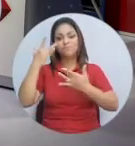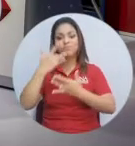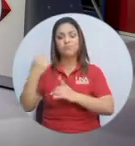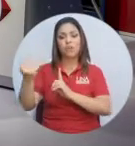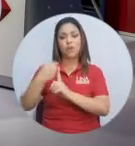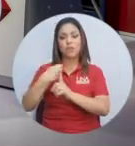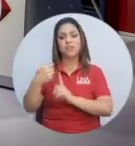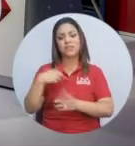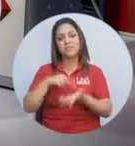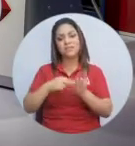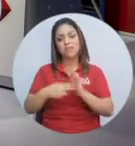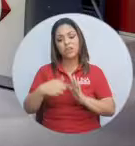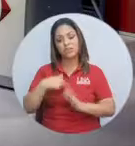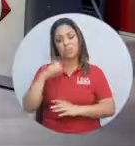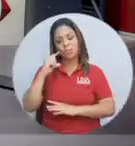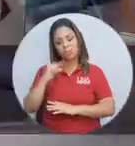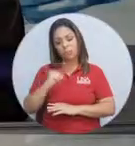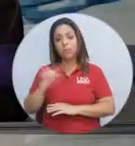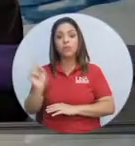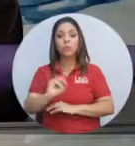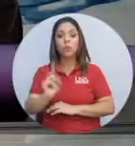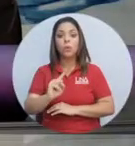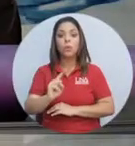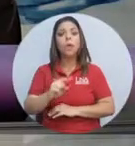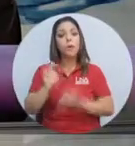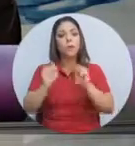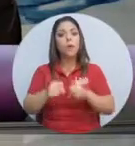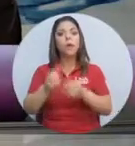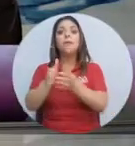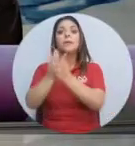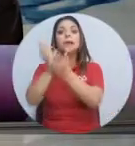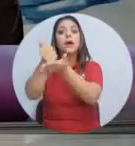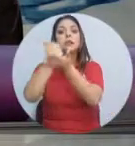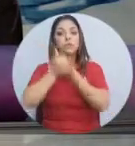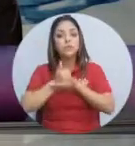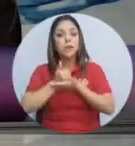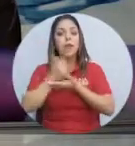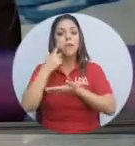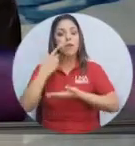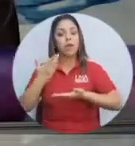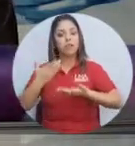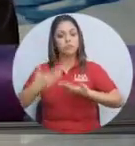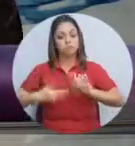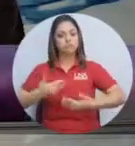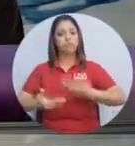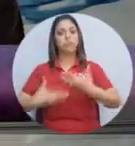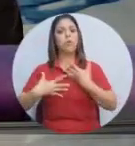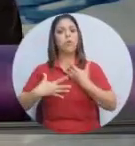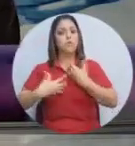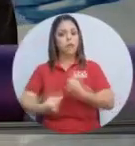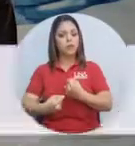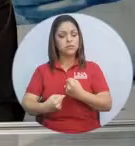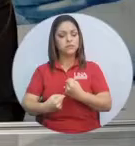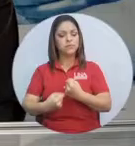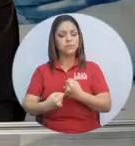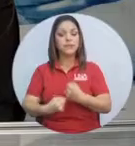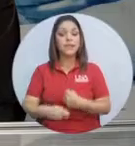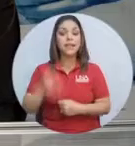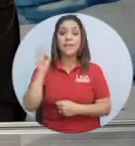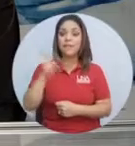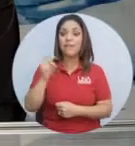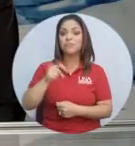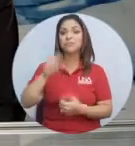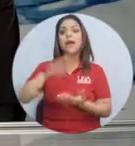menos, nos permite pedir ayuda y nos permite recuperar de alguna manera la confianza que hemos perdido porque nos lo han enseñado.